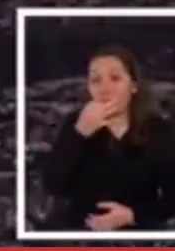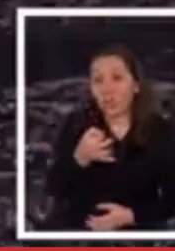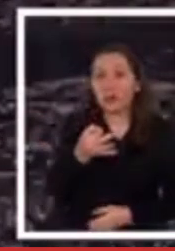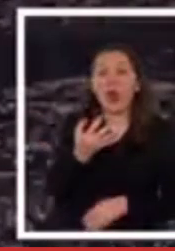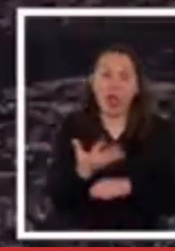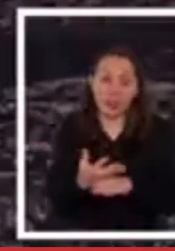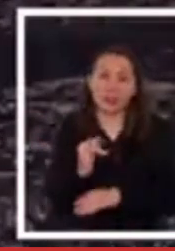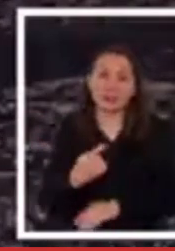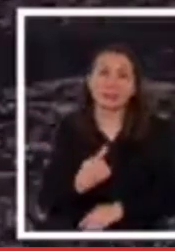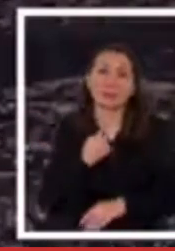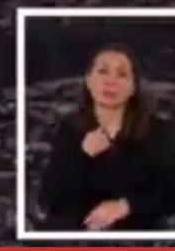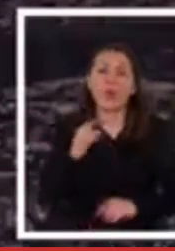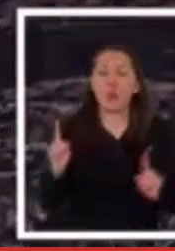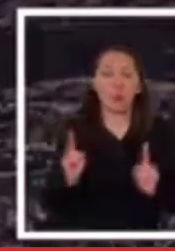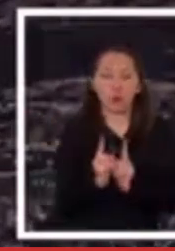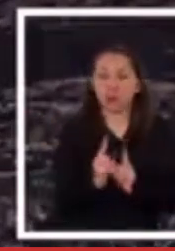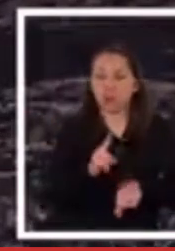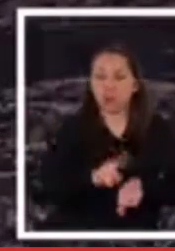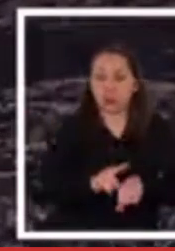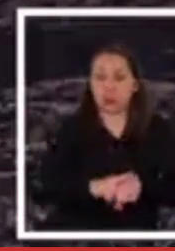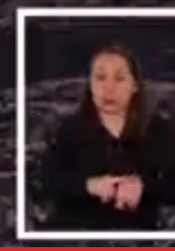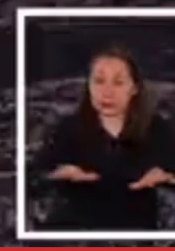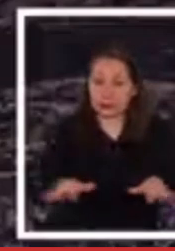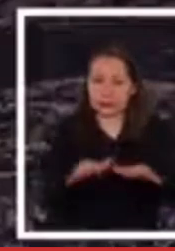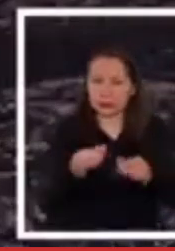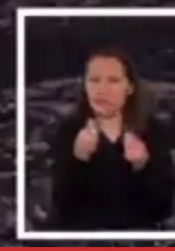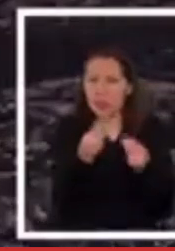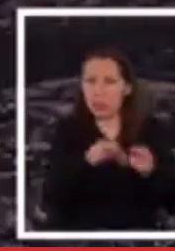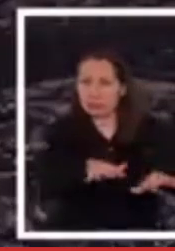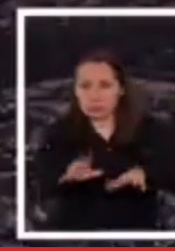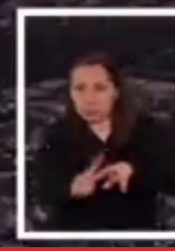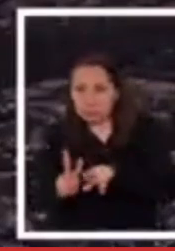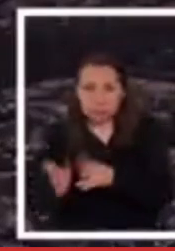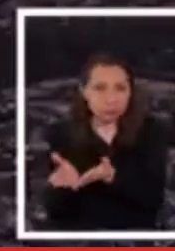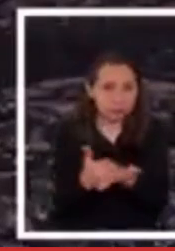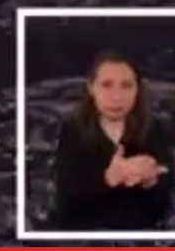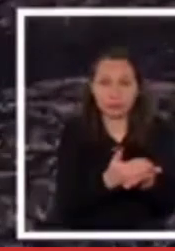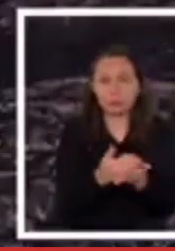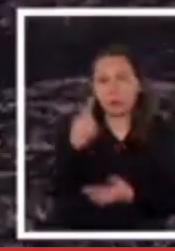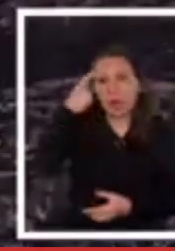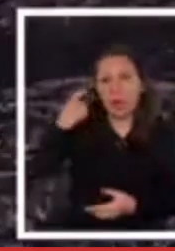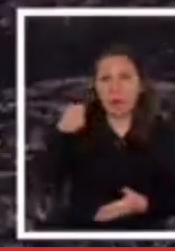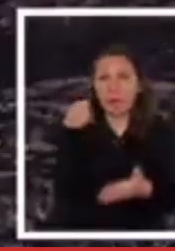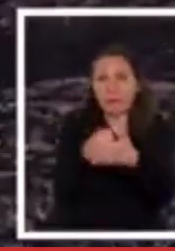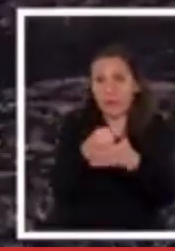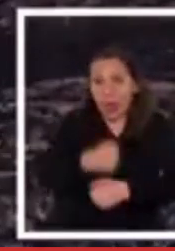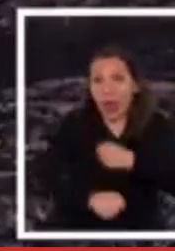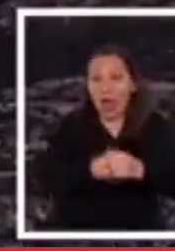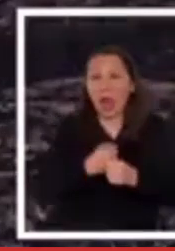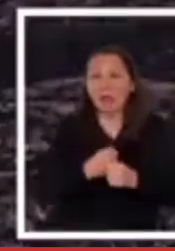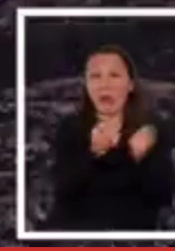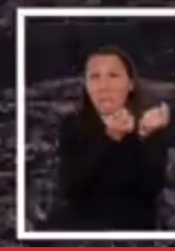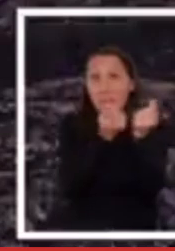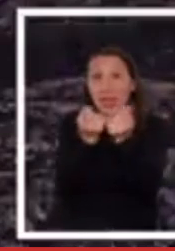va a haber una afectación acotada Y si hacemos todas las tareas bien creemos que a final de año la